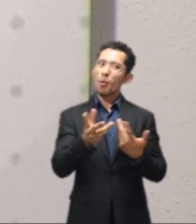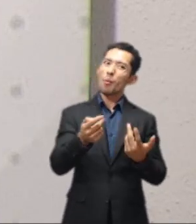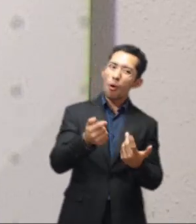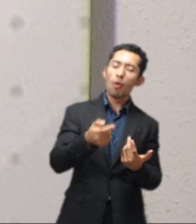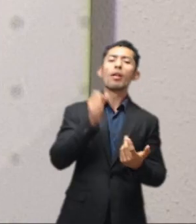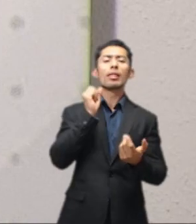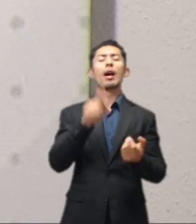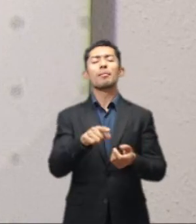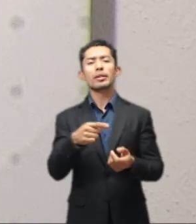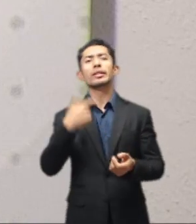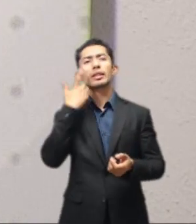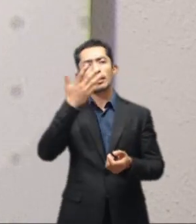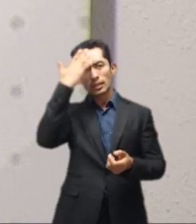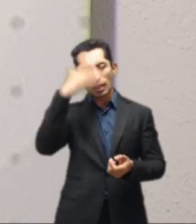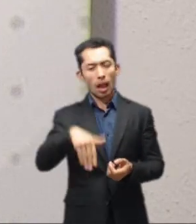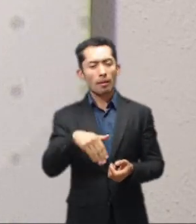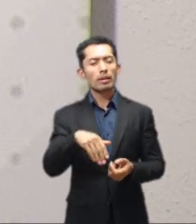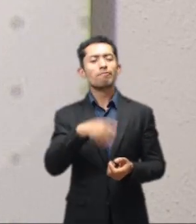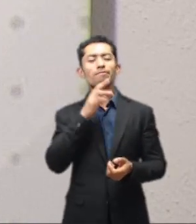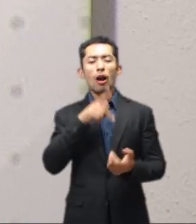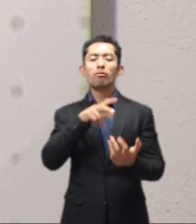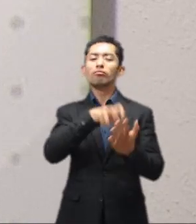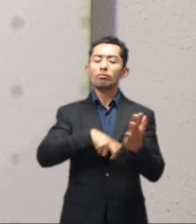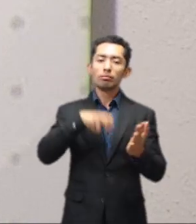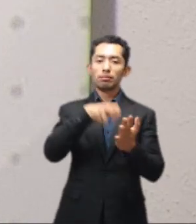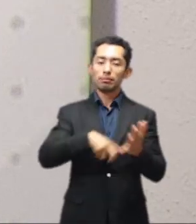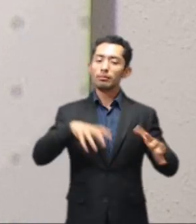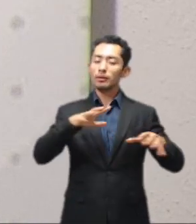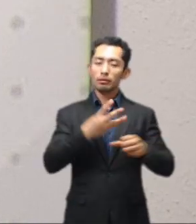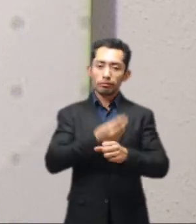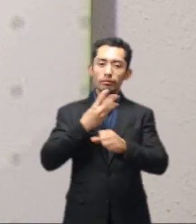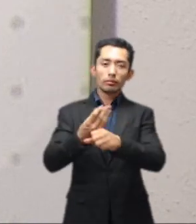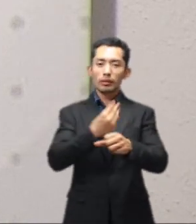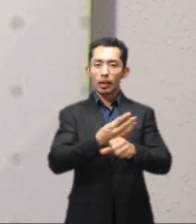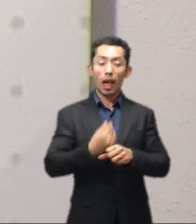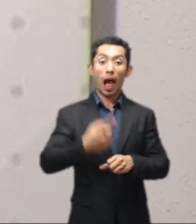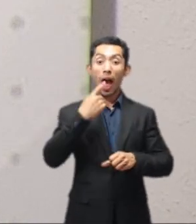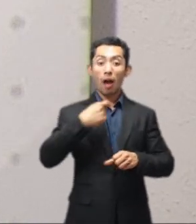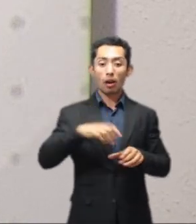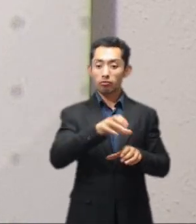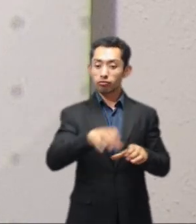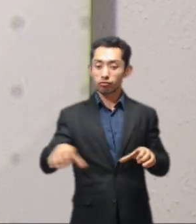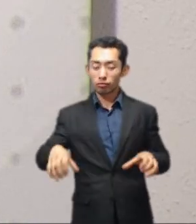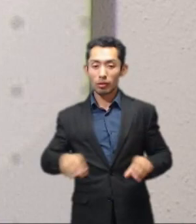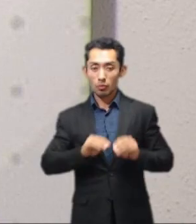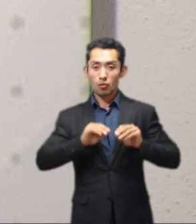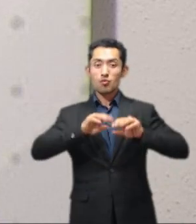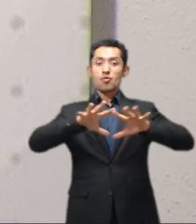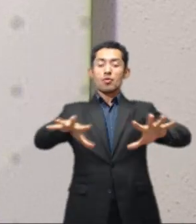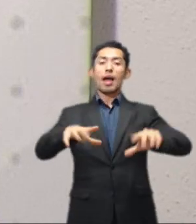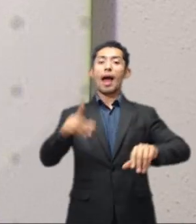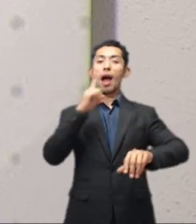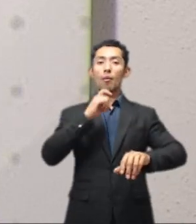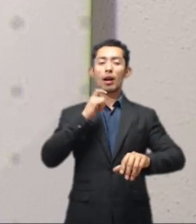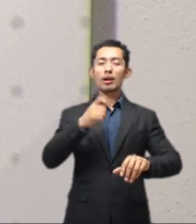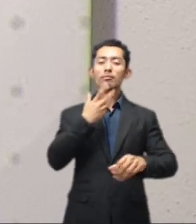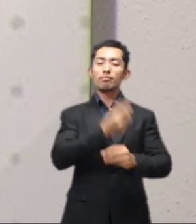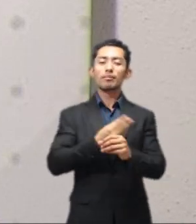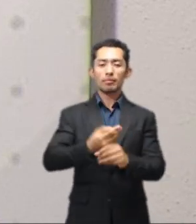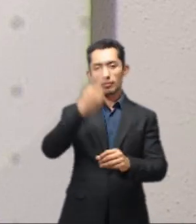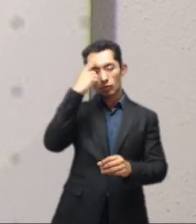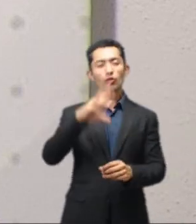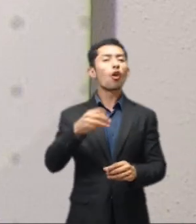tenemos que ver de perfeccionar toda la red de distribución para poder evitar